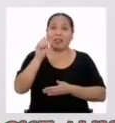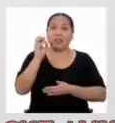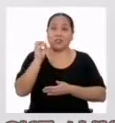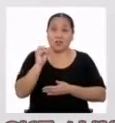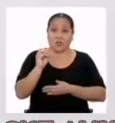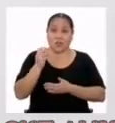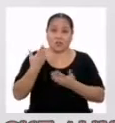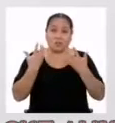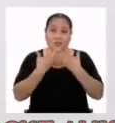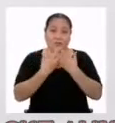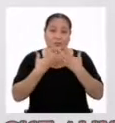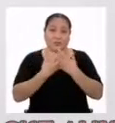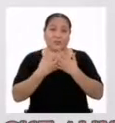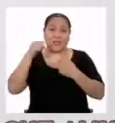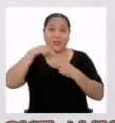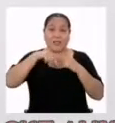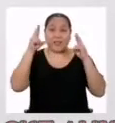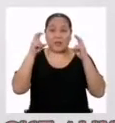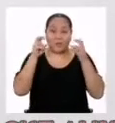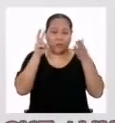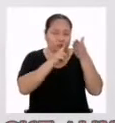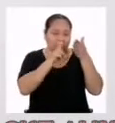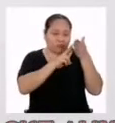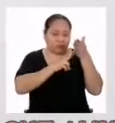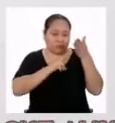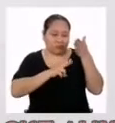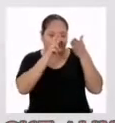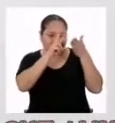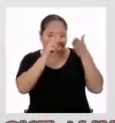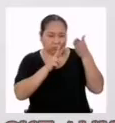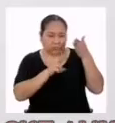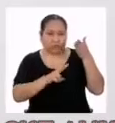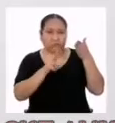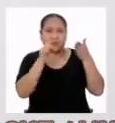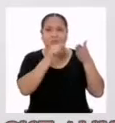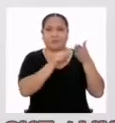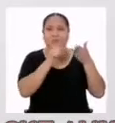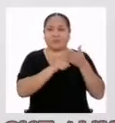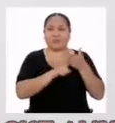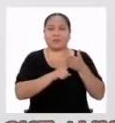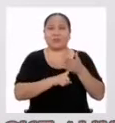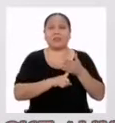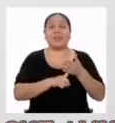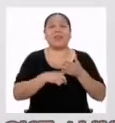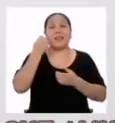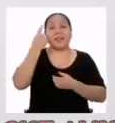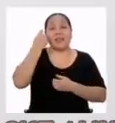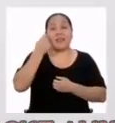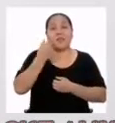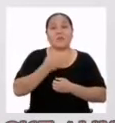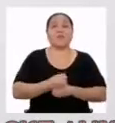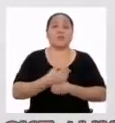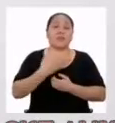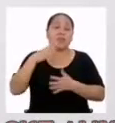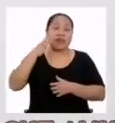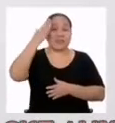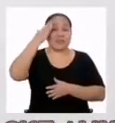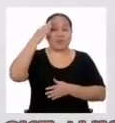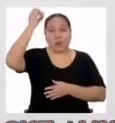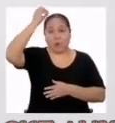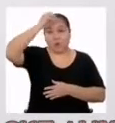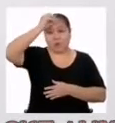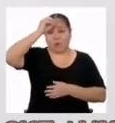nuestro tema, fuimos leyendo más. Y así fuimos formando nuestra propia opinión.